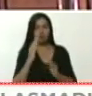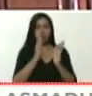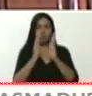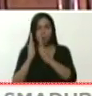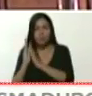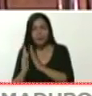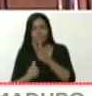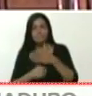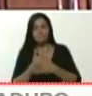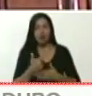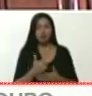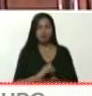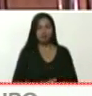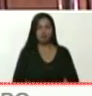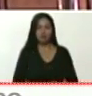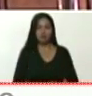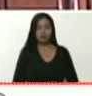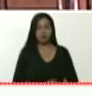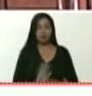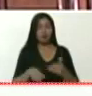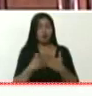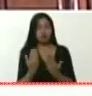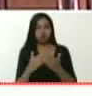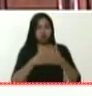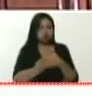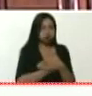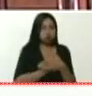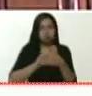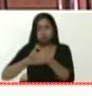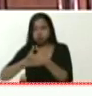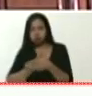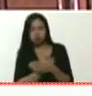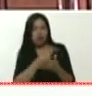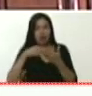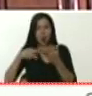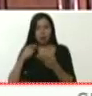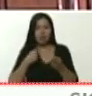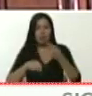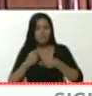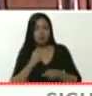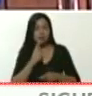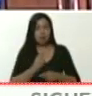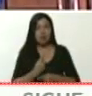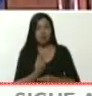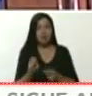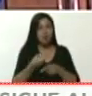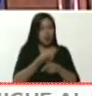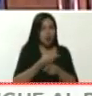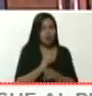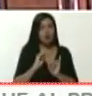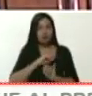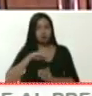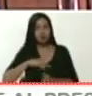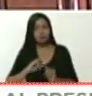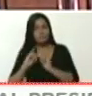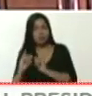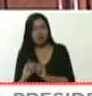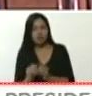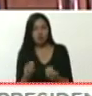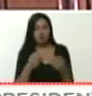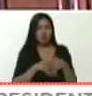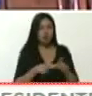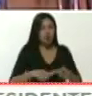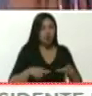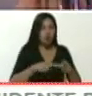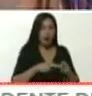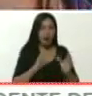distribución, ya que estaban escondiendo los productos. Dijimos, vamos a buscar nosotros los productos, los metemos en una